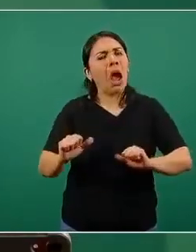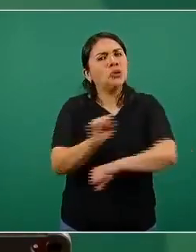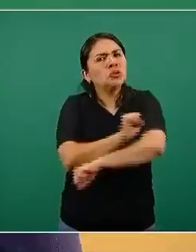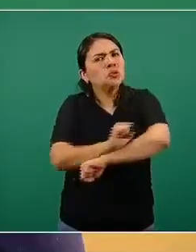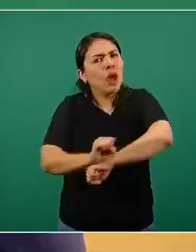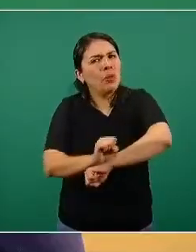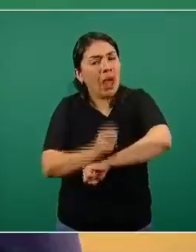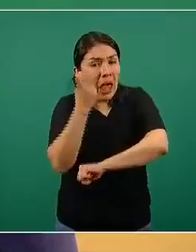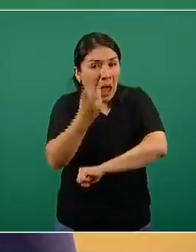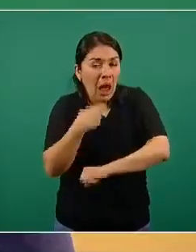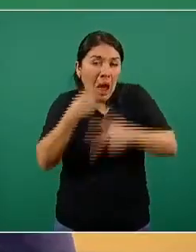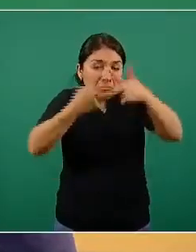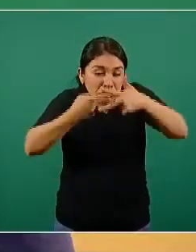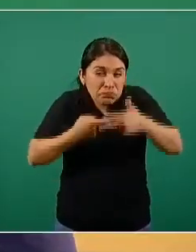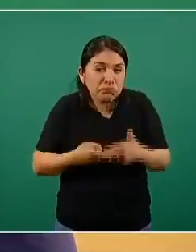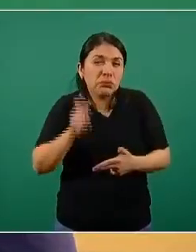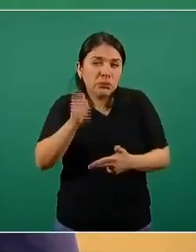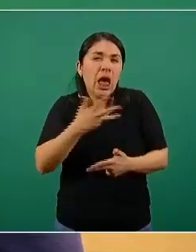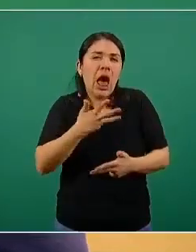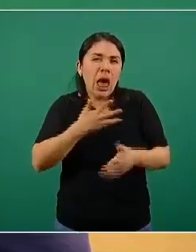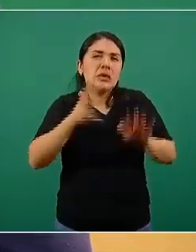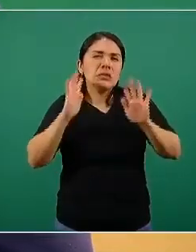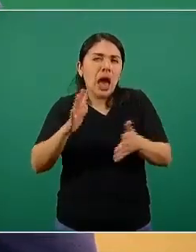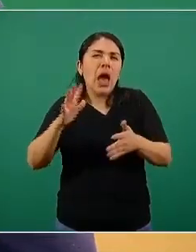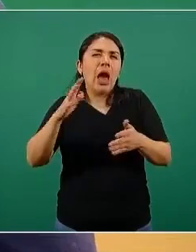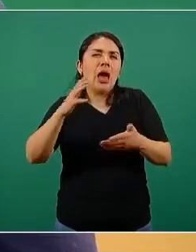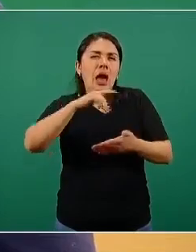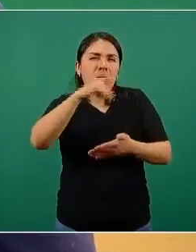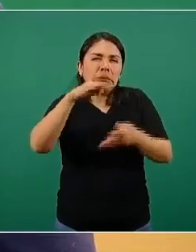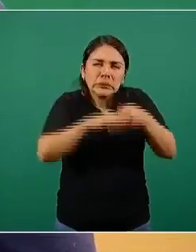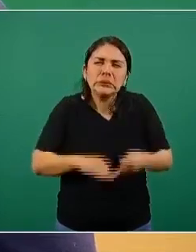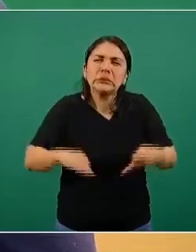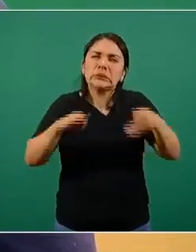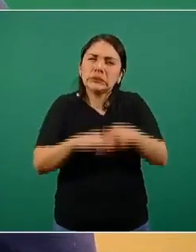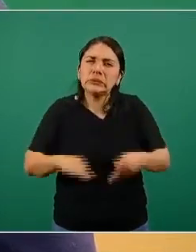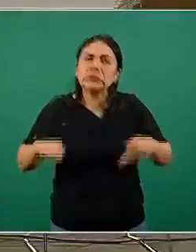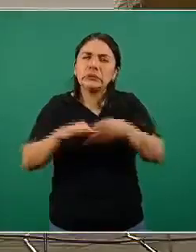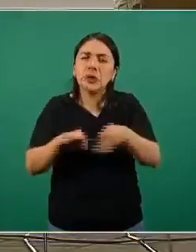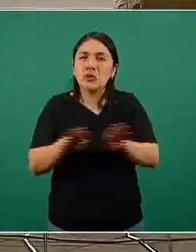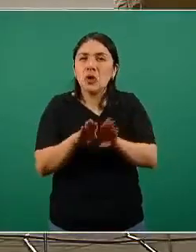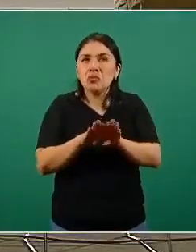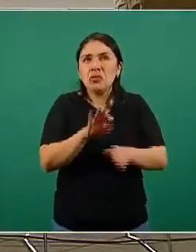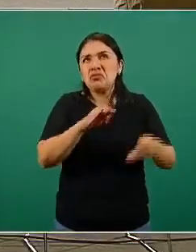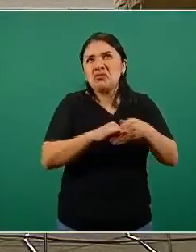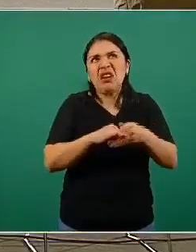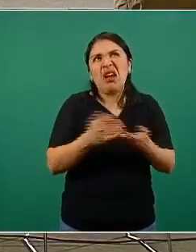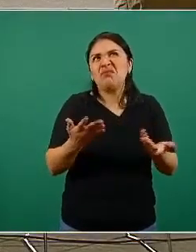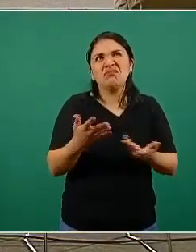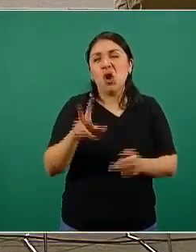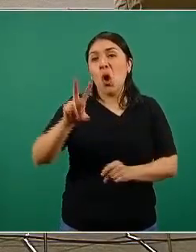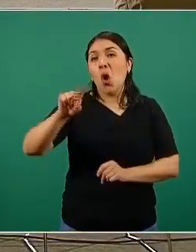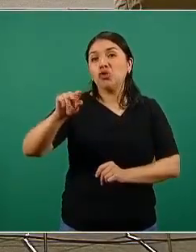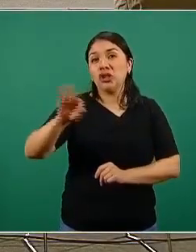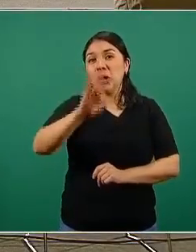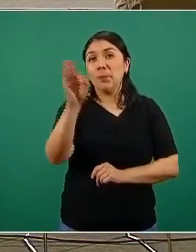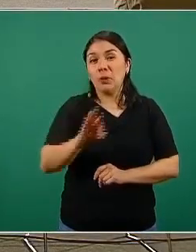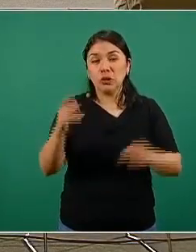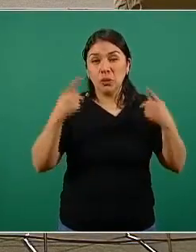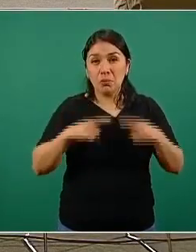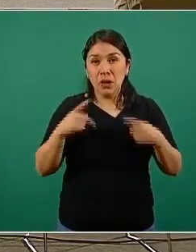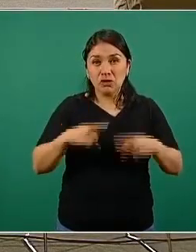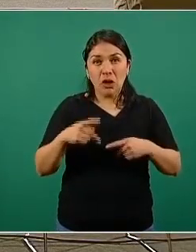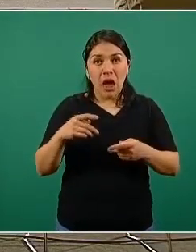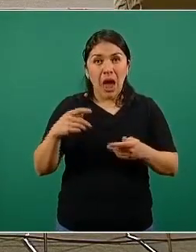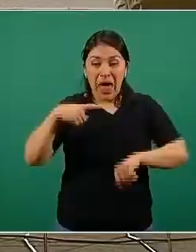estimación, y no solamente estimación, sino ha sido bastante consistente de que al menos 80% de los cuadros sintomáticos